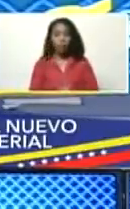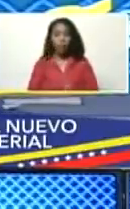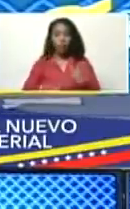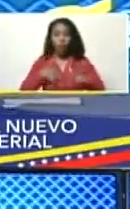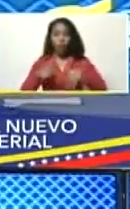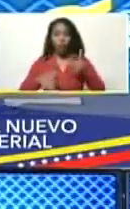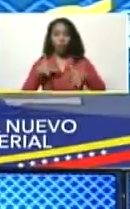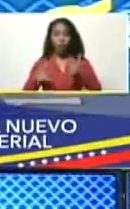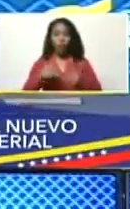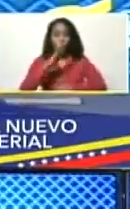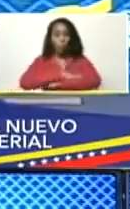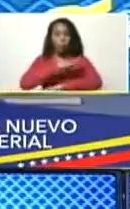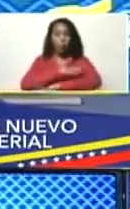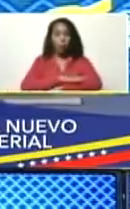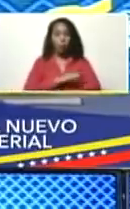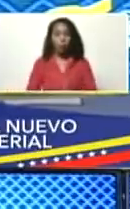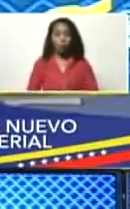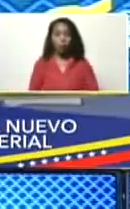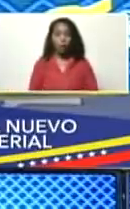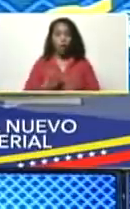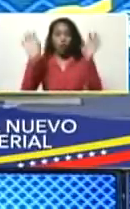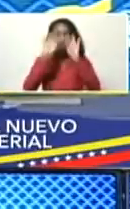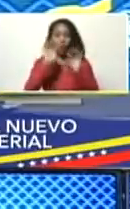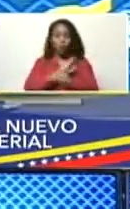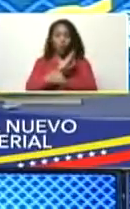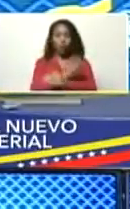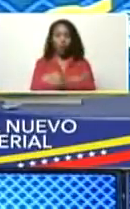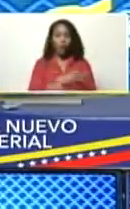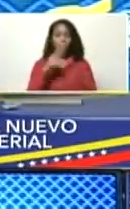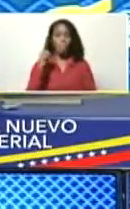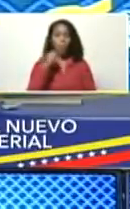actitud, su fortaleza